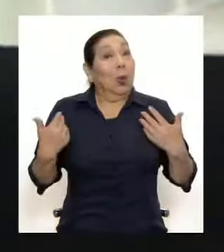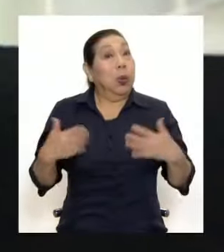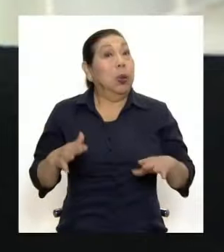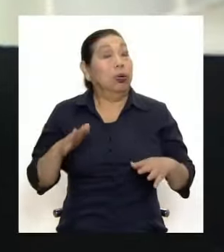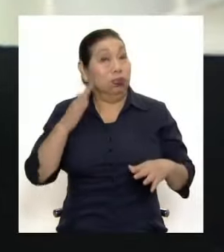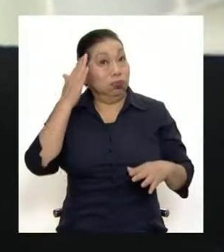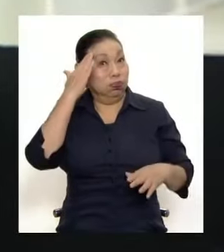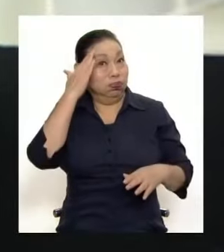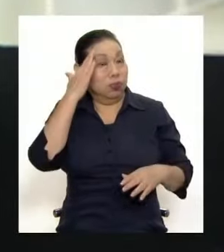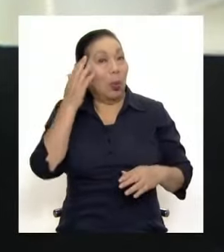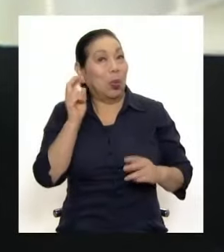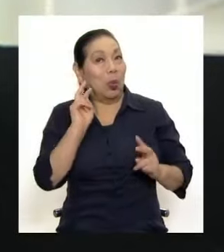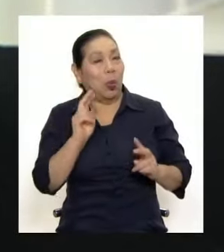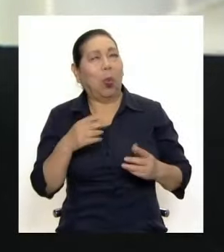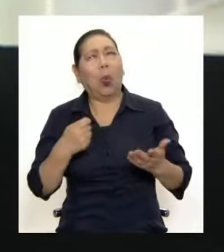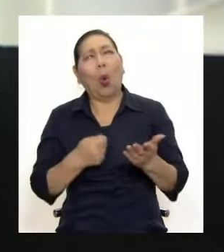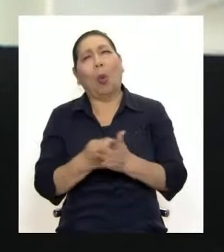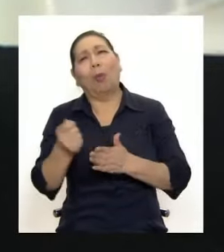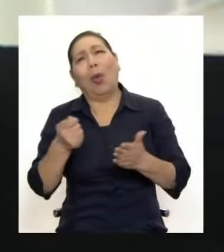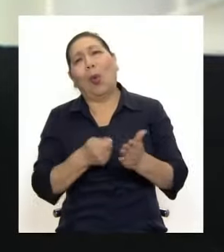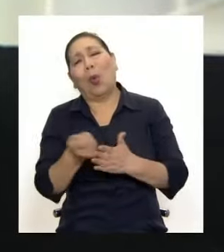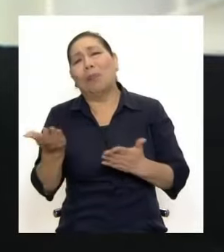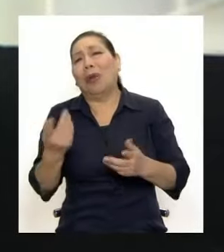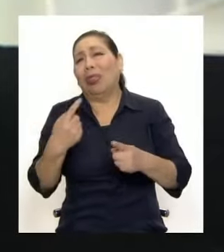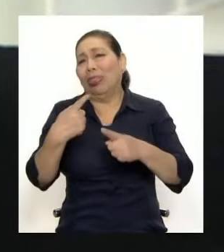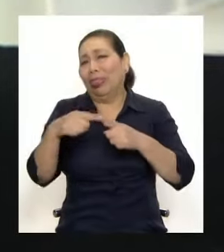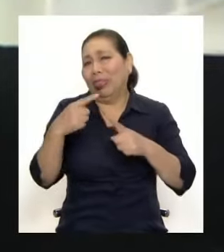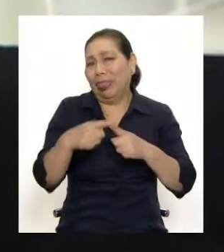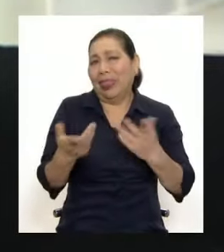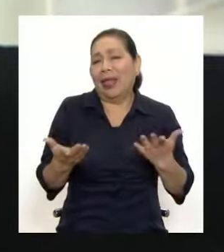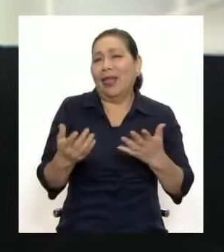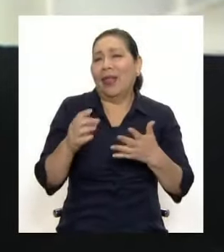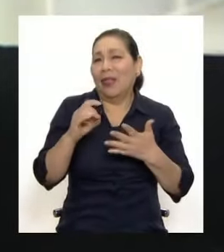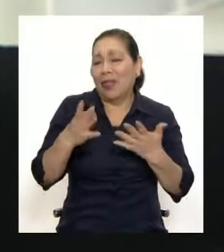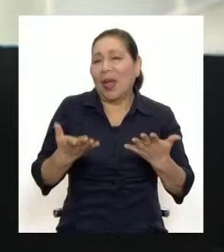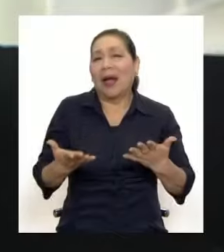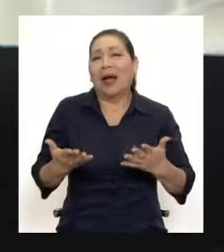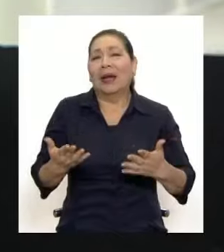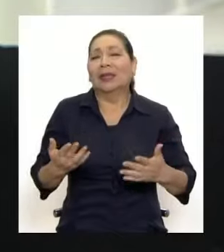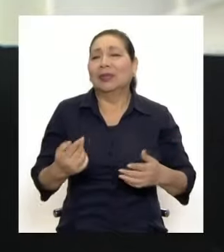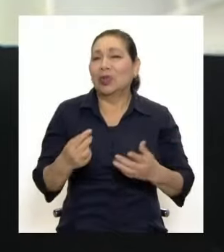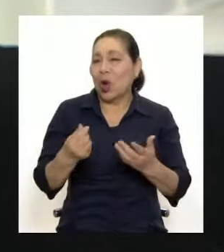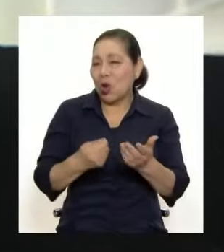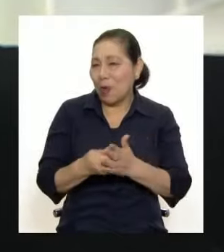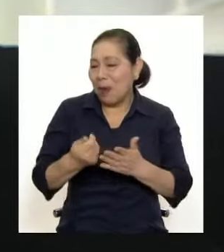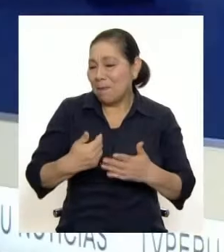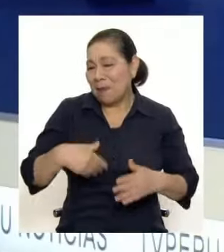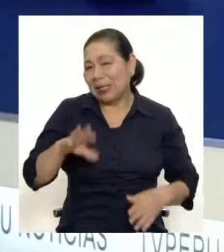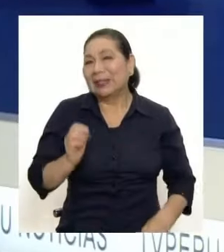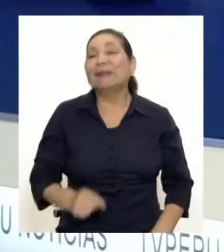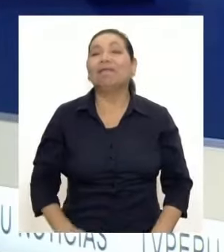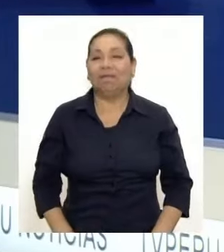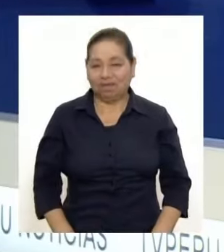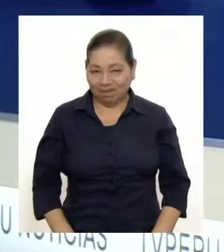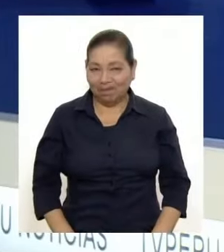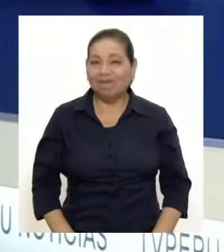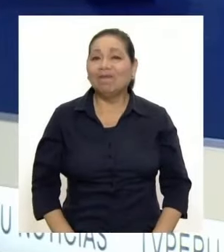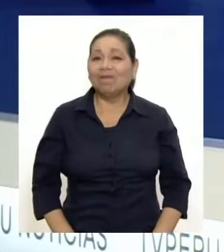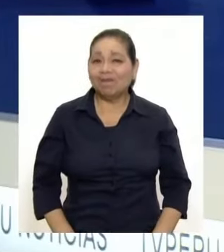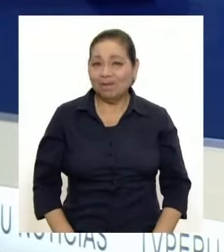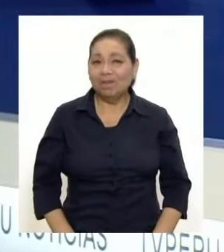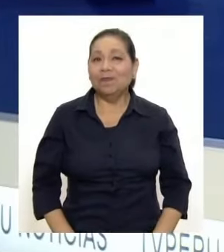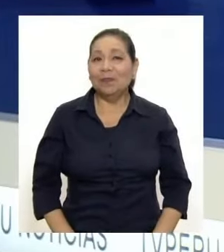sabemos que los peruanos compran a través de de diversas formas de China también Ah el ciudadan Sí claro claro no sin duda